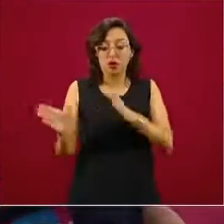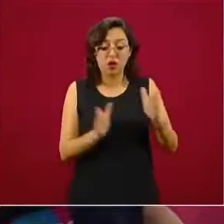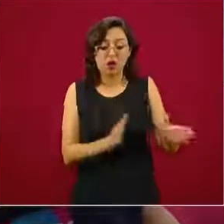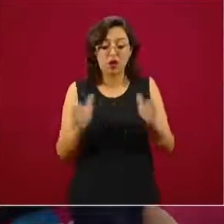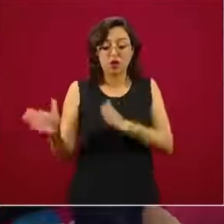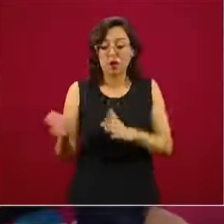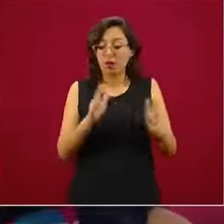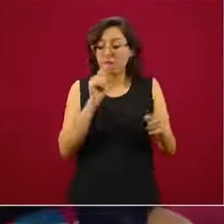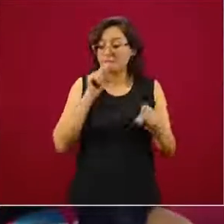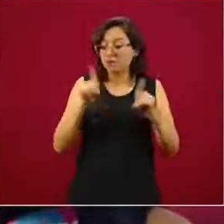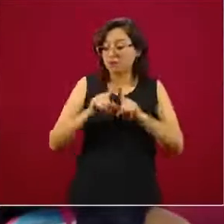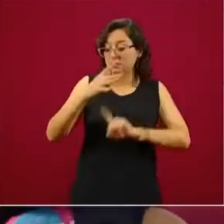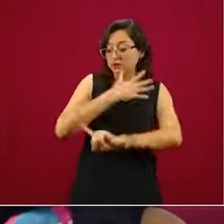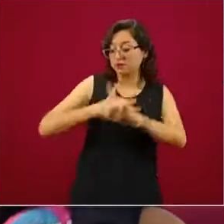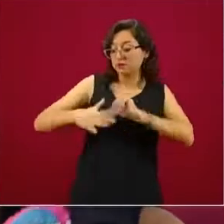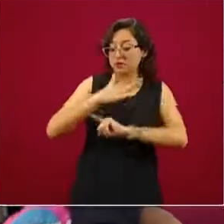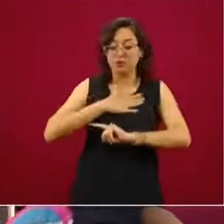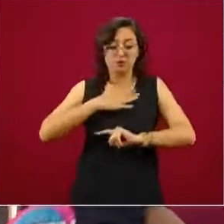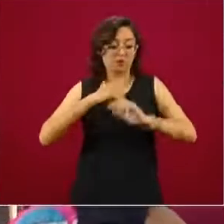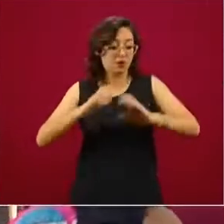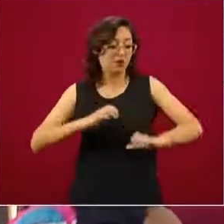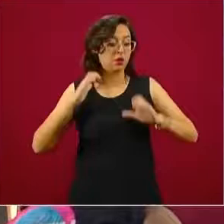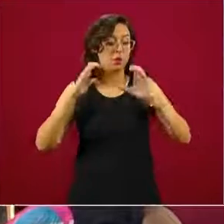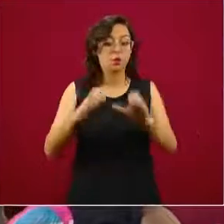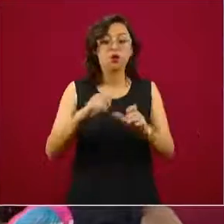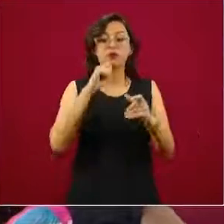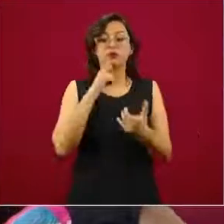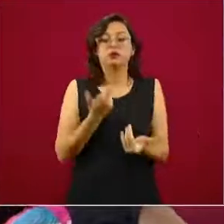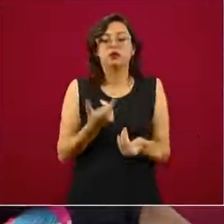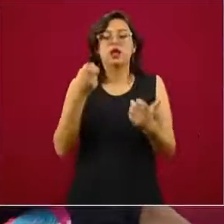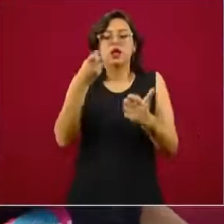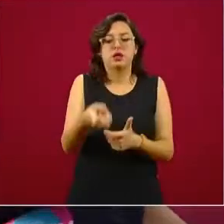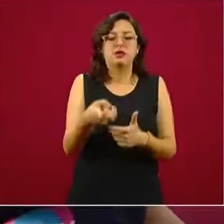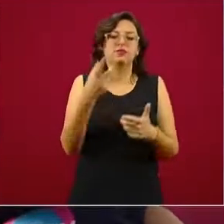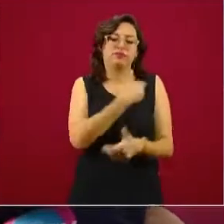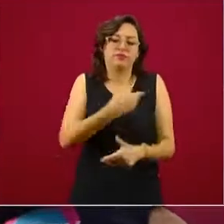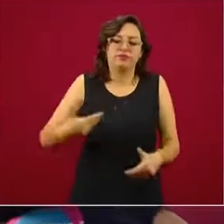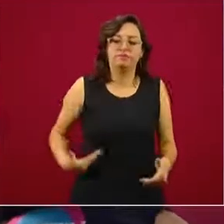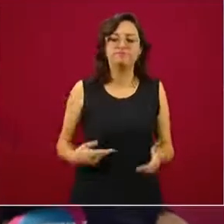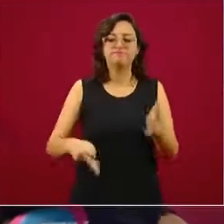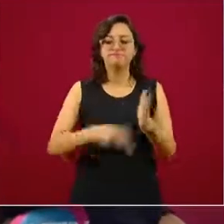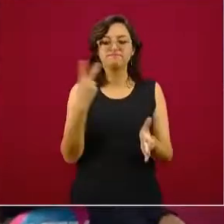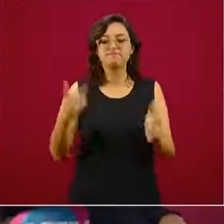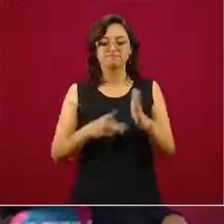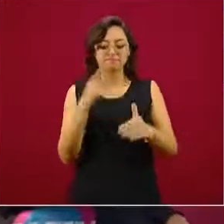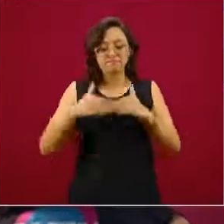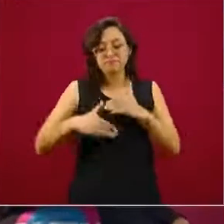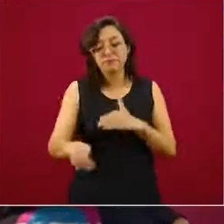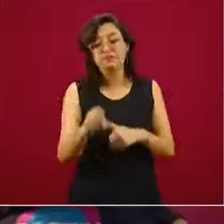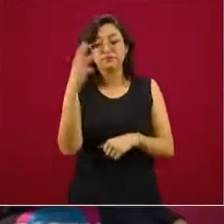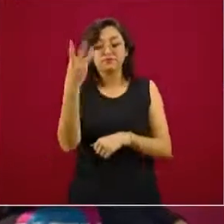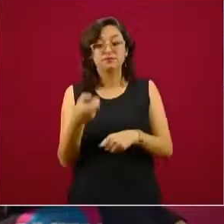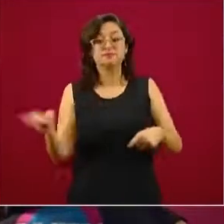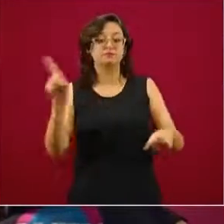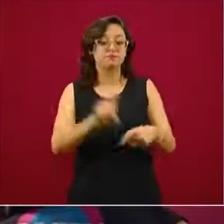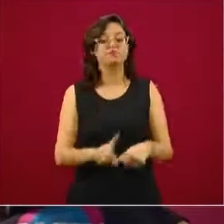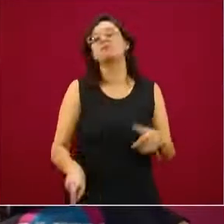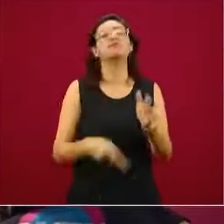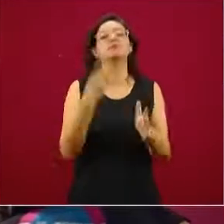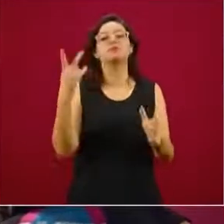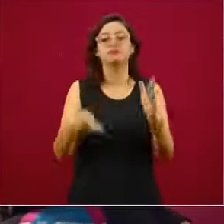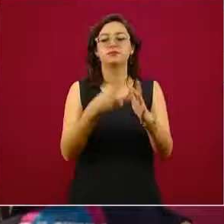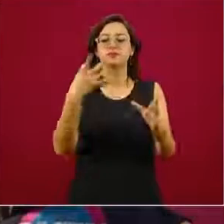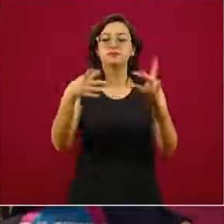de la salud en el entorno laboral. Y de eso es lo que nos ha encargado el presidente, que en los próximos 3 días estemos